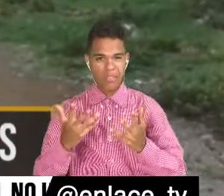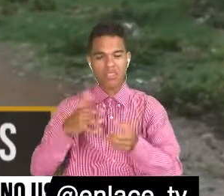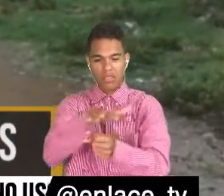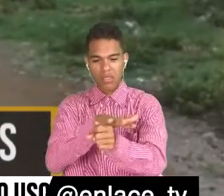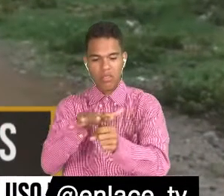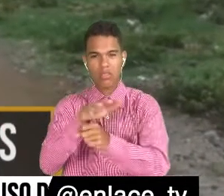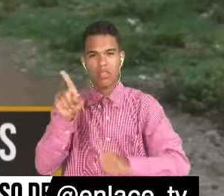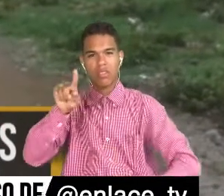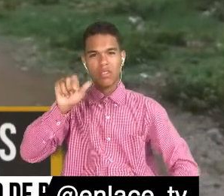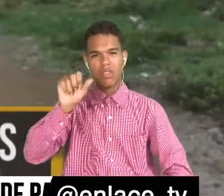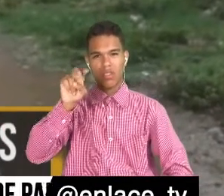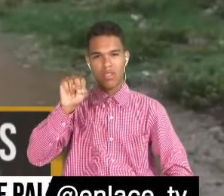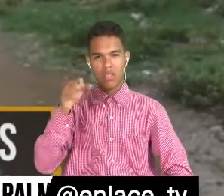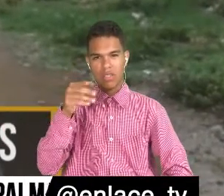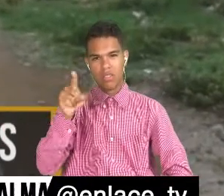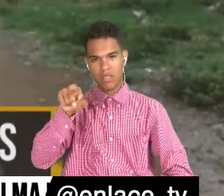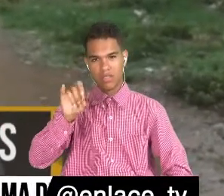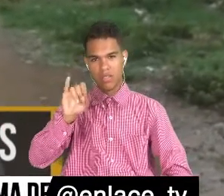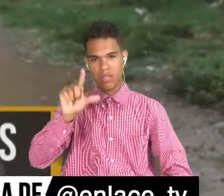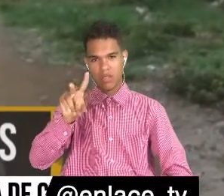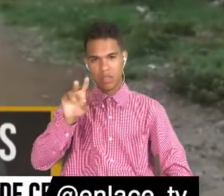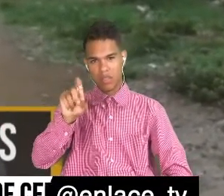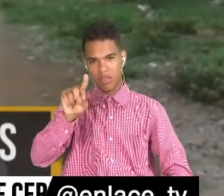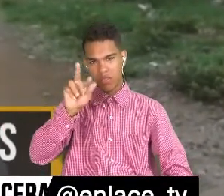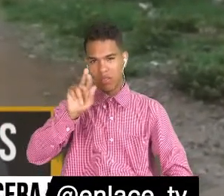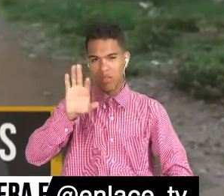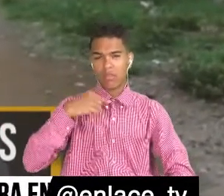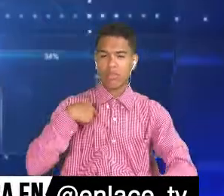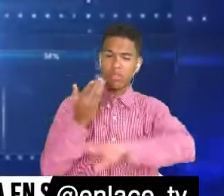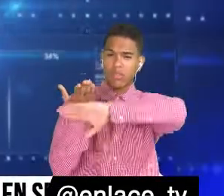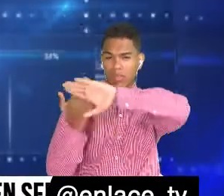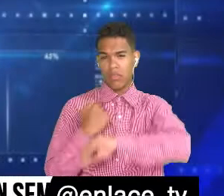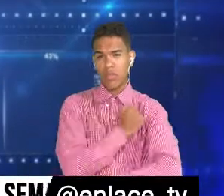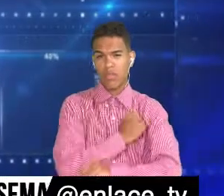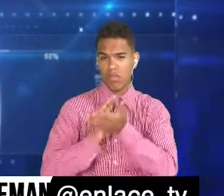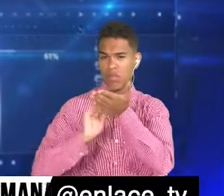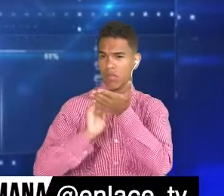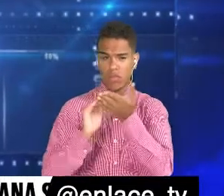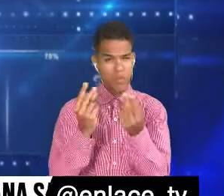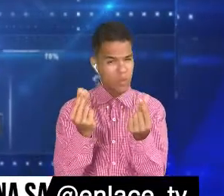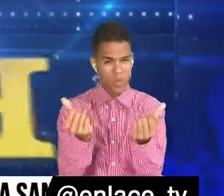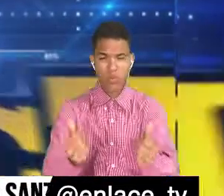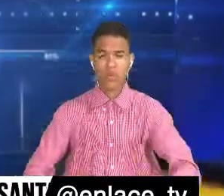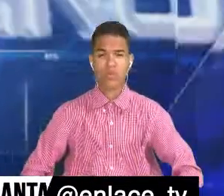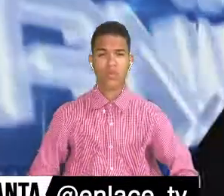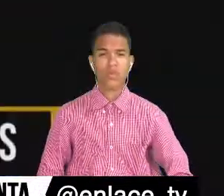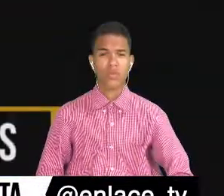23. Piden la intervención pronta de la empresa de acueducto y alcantarillado.